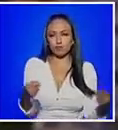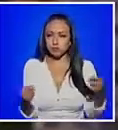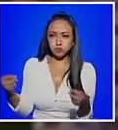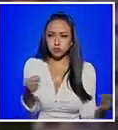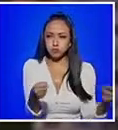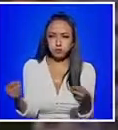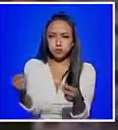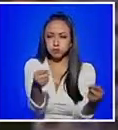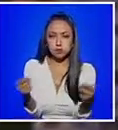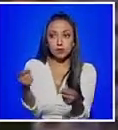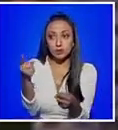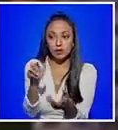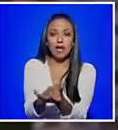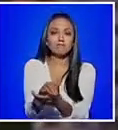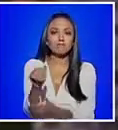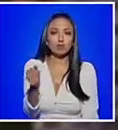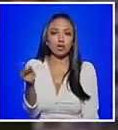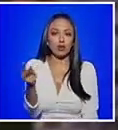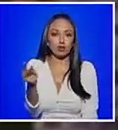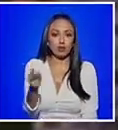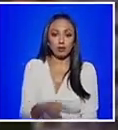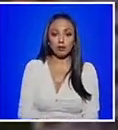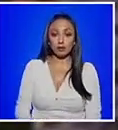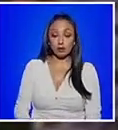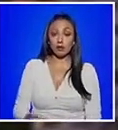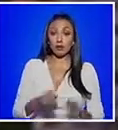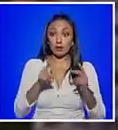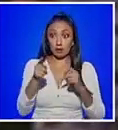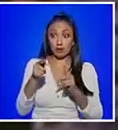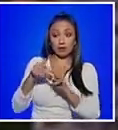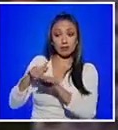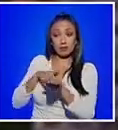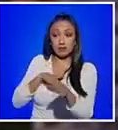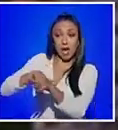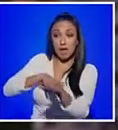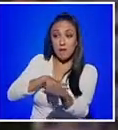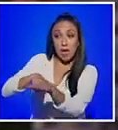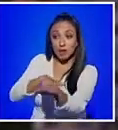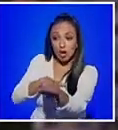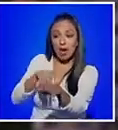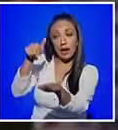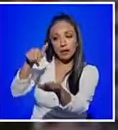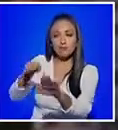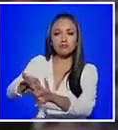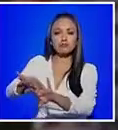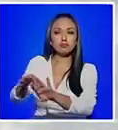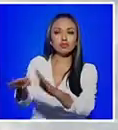Los sicarios los persiguieron durante varios kilómetros antes de quitarles la vida.